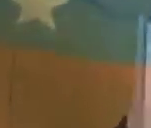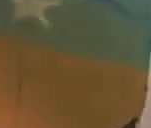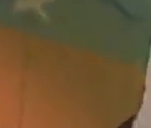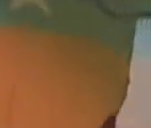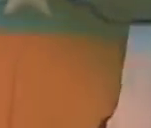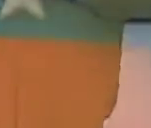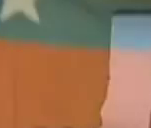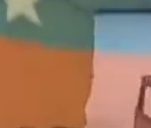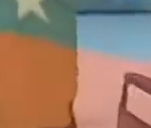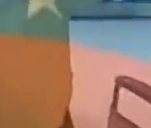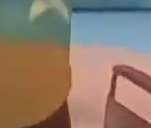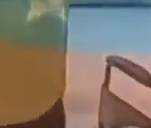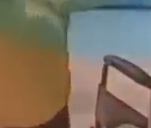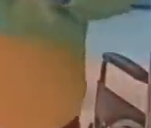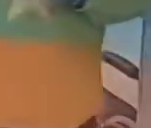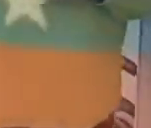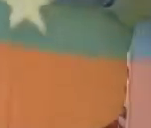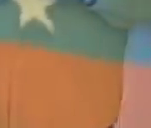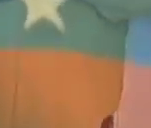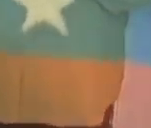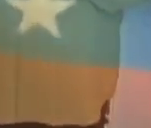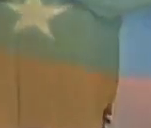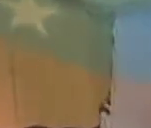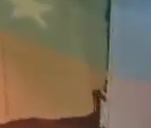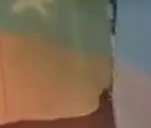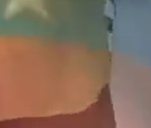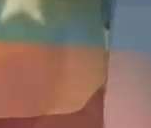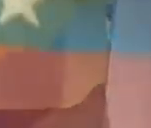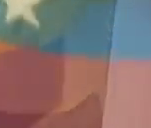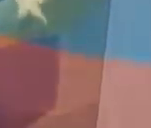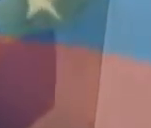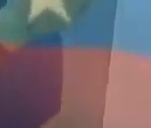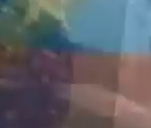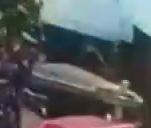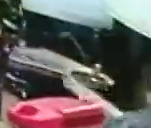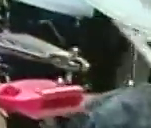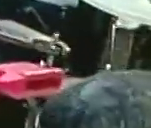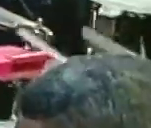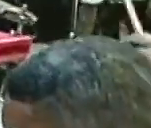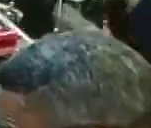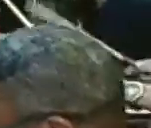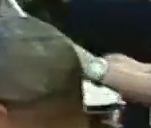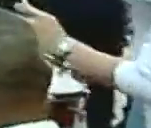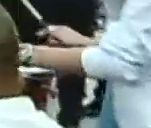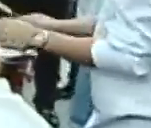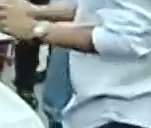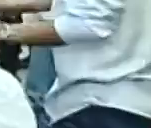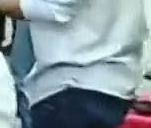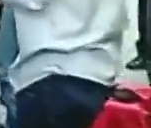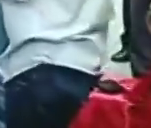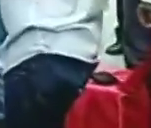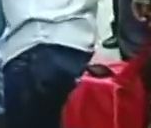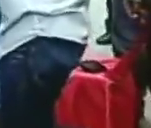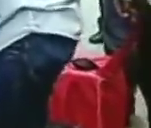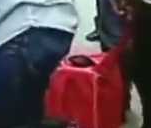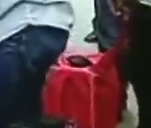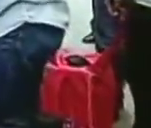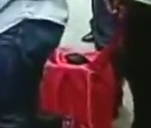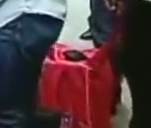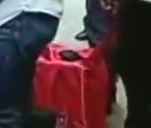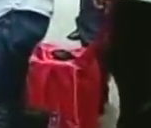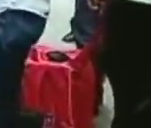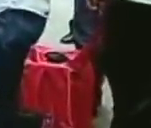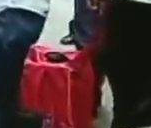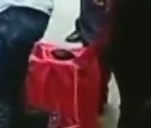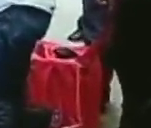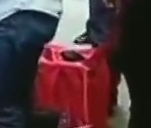a 9 millones de niños venezolanos con la asesoría de la Organización Mundial de la Salud y la Organización Panamericana